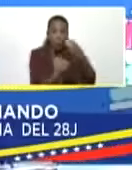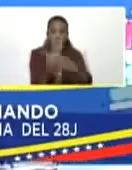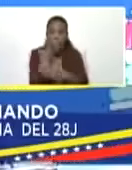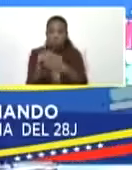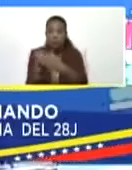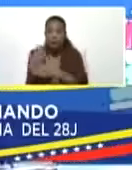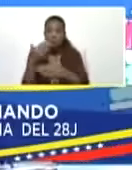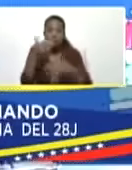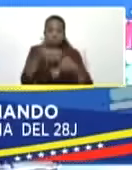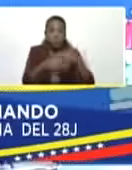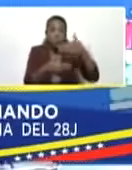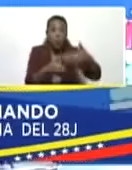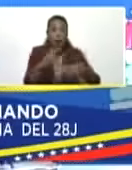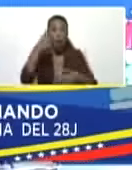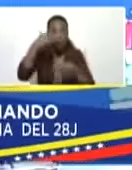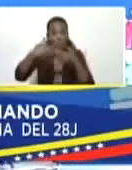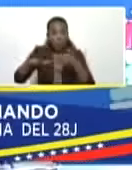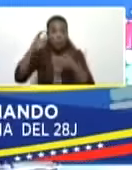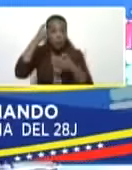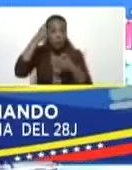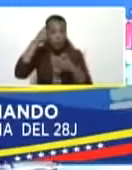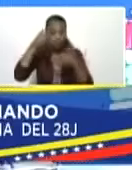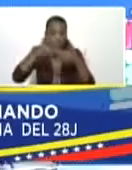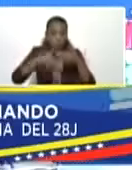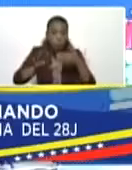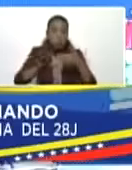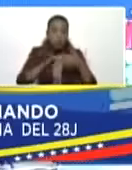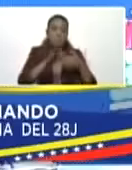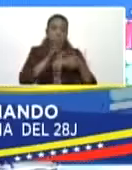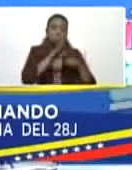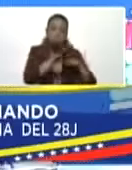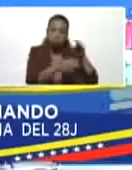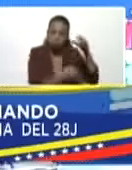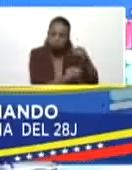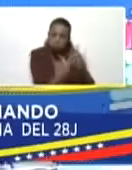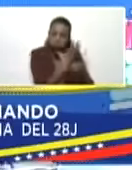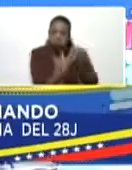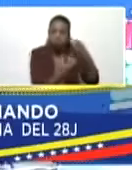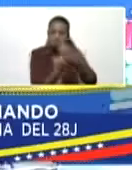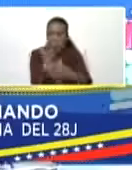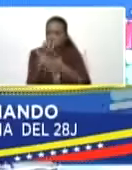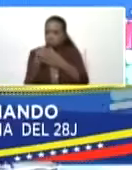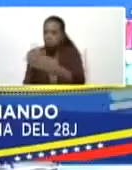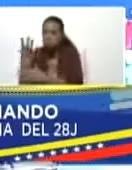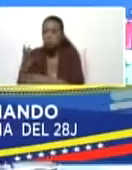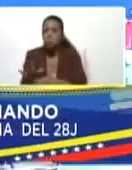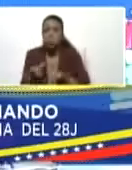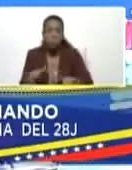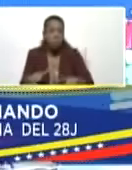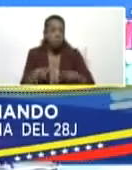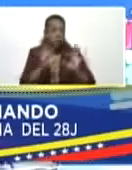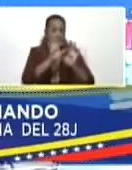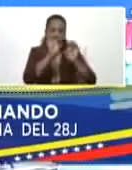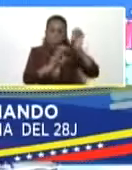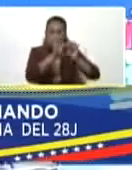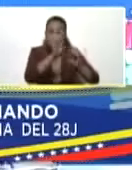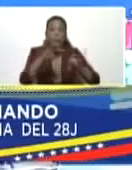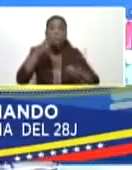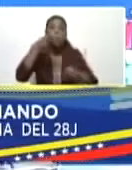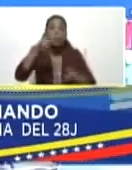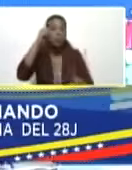en la medida de los próximos días, paso a paso, con el mismo criterio